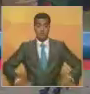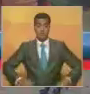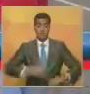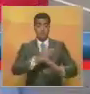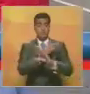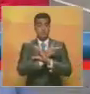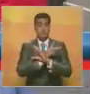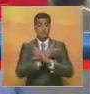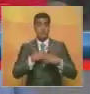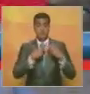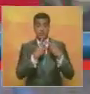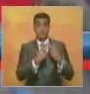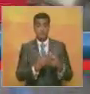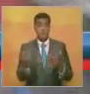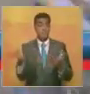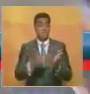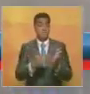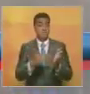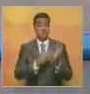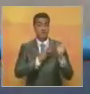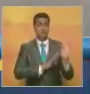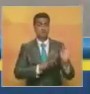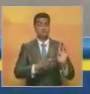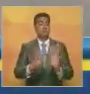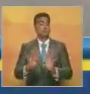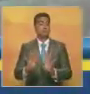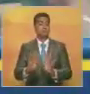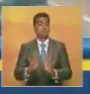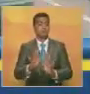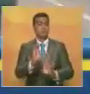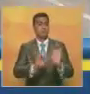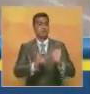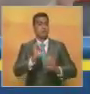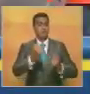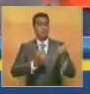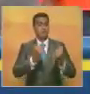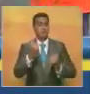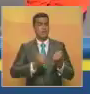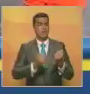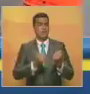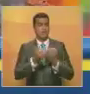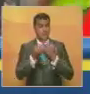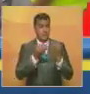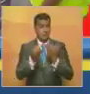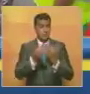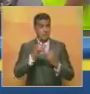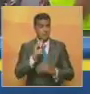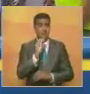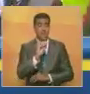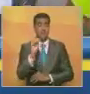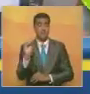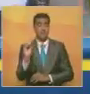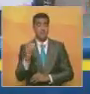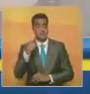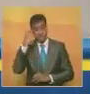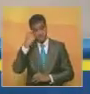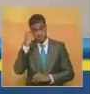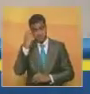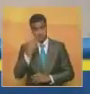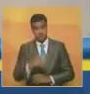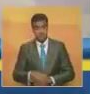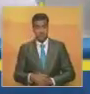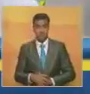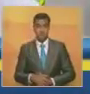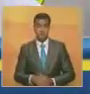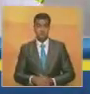Protección Civil y voluntarios participan en esta movilización, revisando vehículos, aportando sugerencias y llamando a la reflexión a los